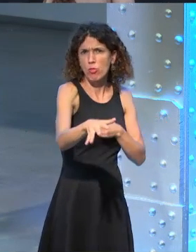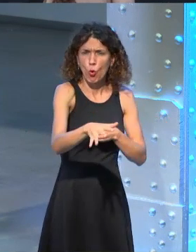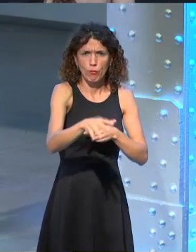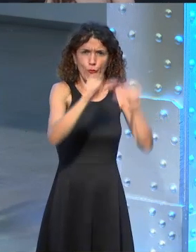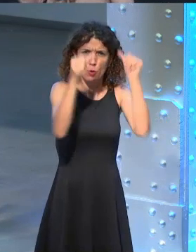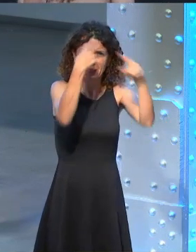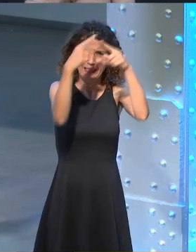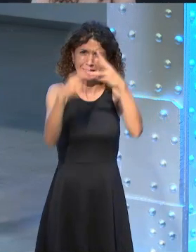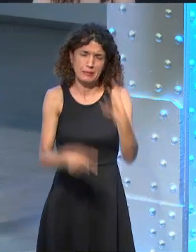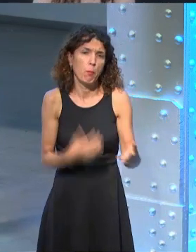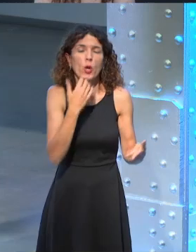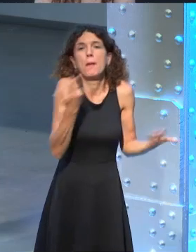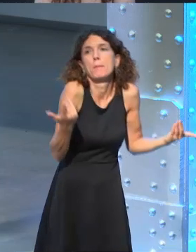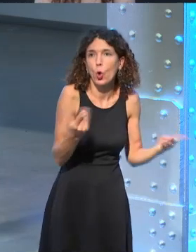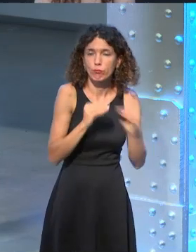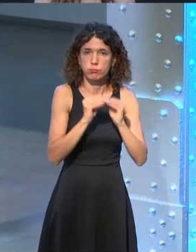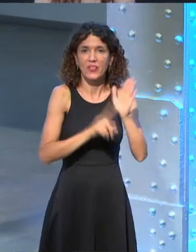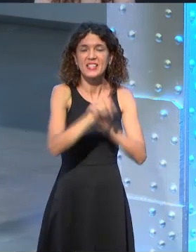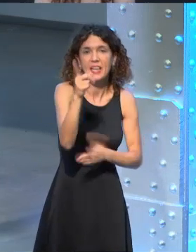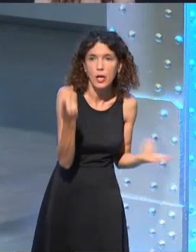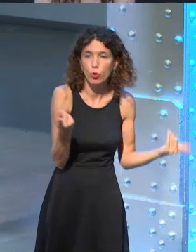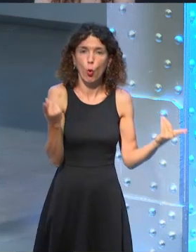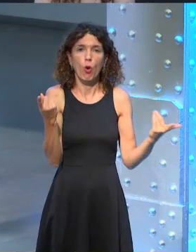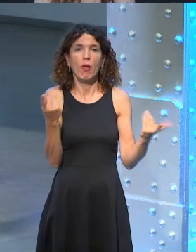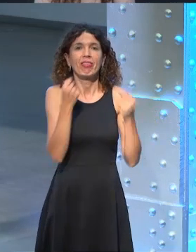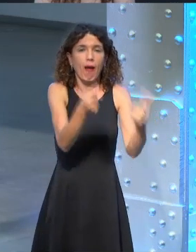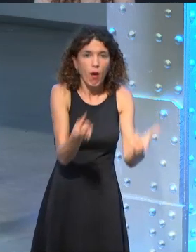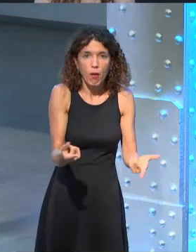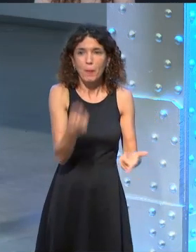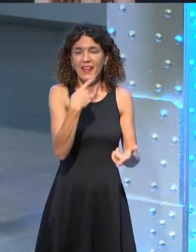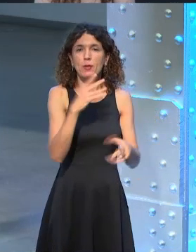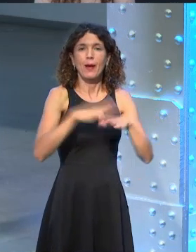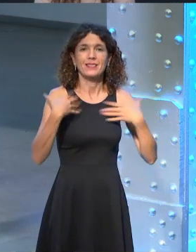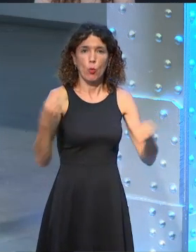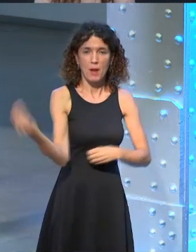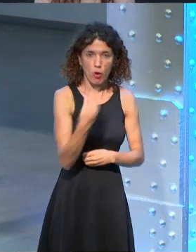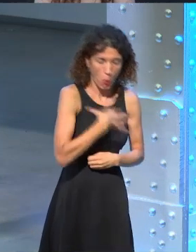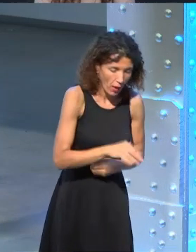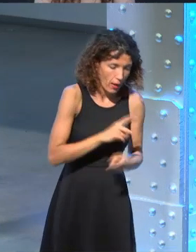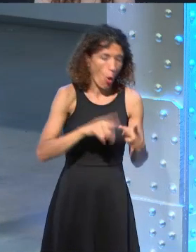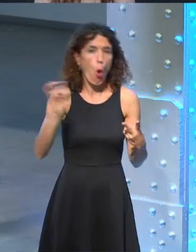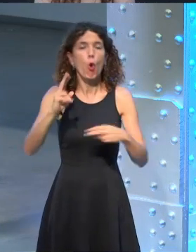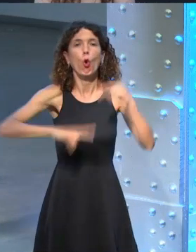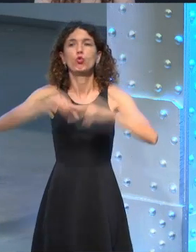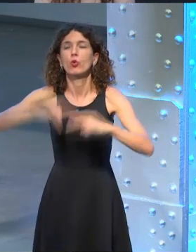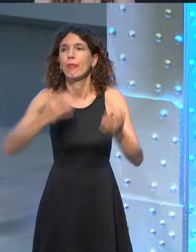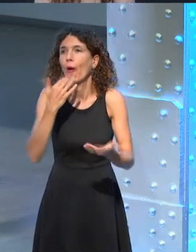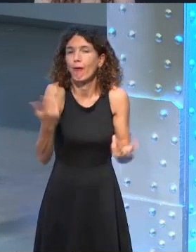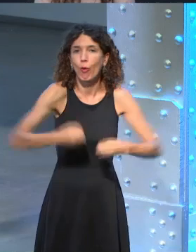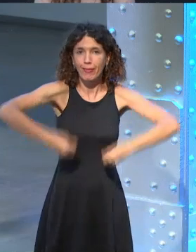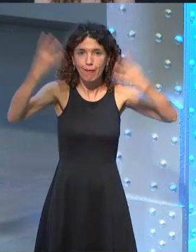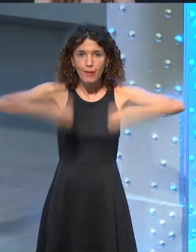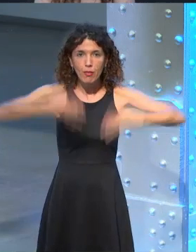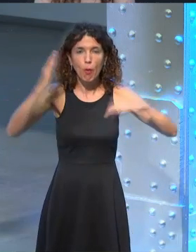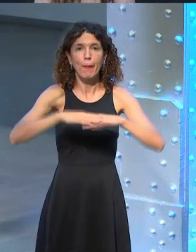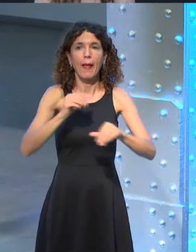formas, ¿no? A lo mejor desarrollando pues un medical device que ayude a mejorar la salud de las personas, o construyendo determinados edificios pues